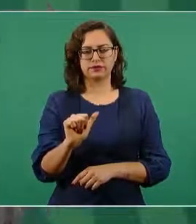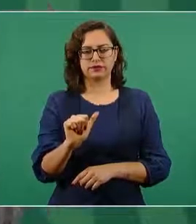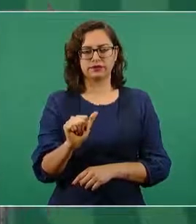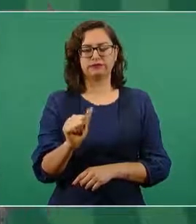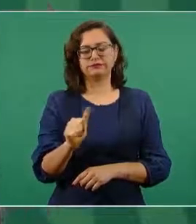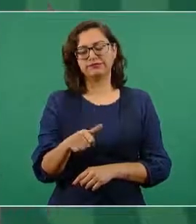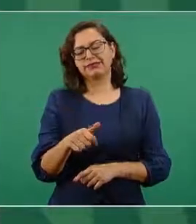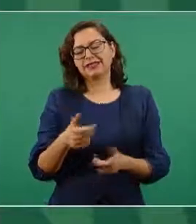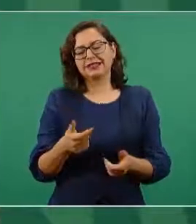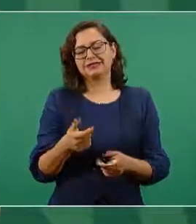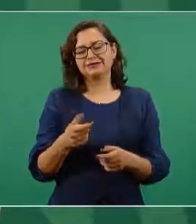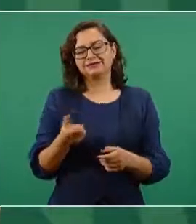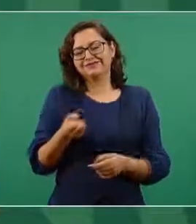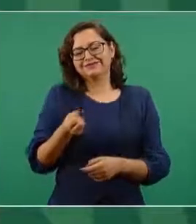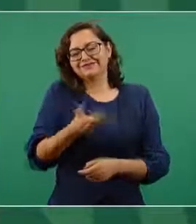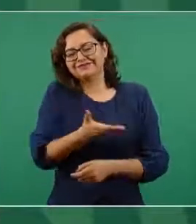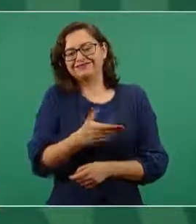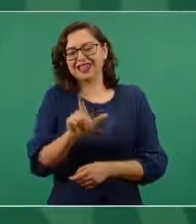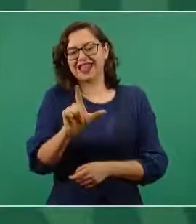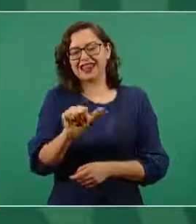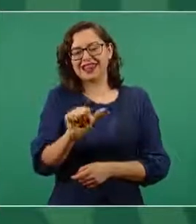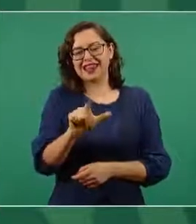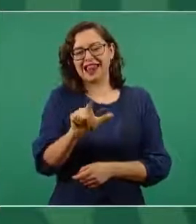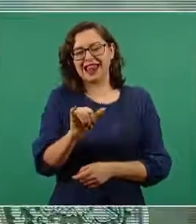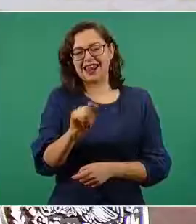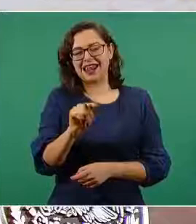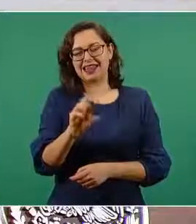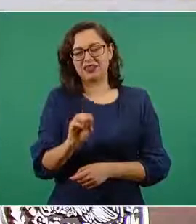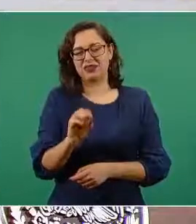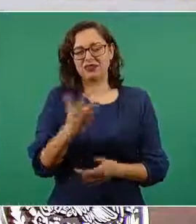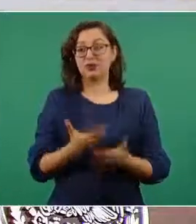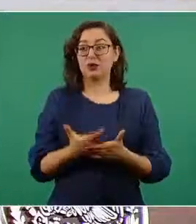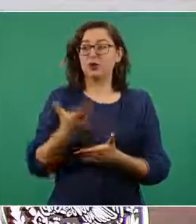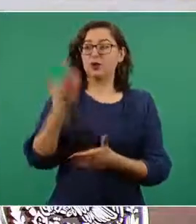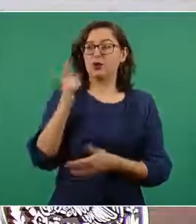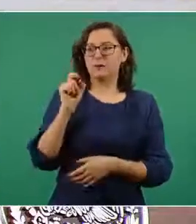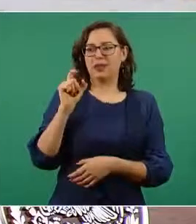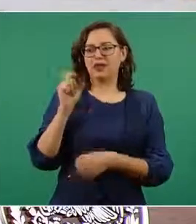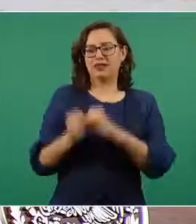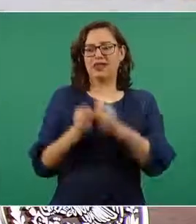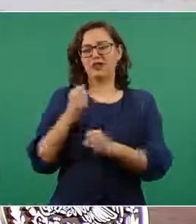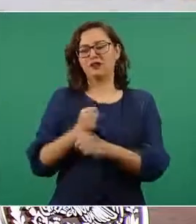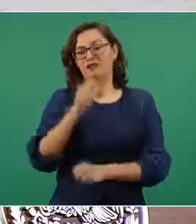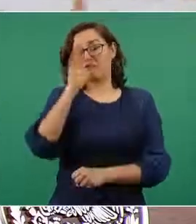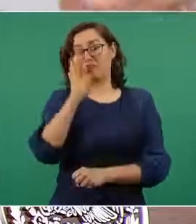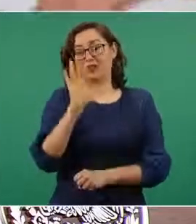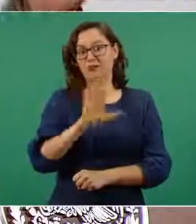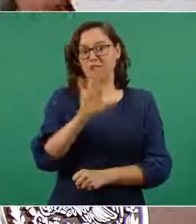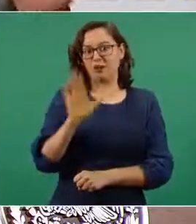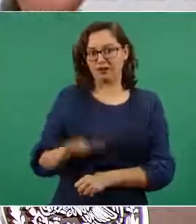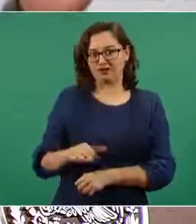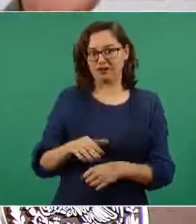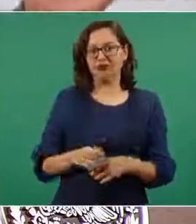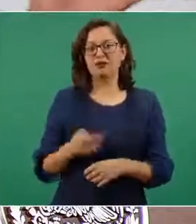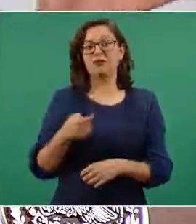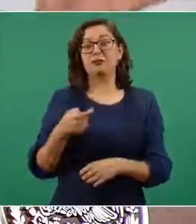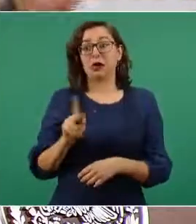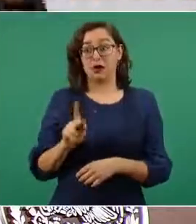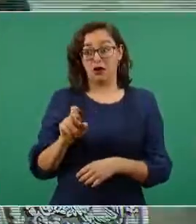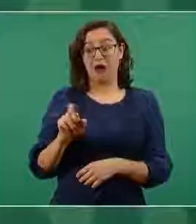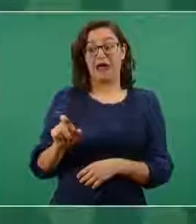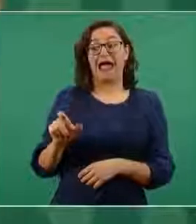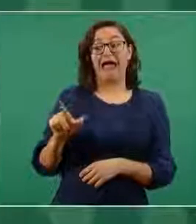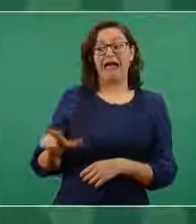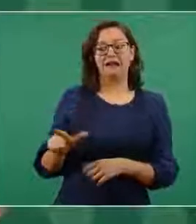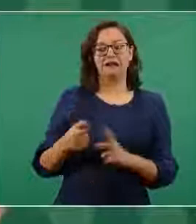Lalito, me acuerdo, falleció hace como 20 años, pero él fue de los que inició el movimiento